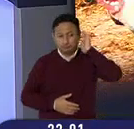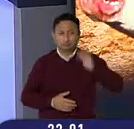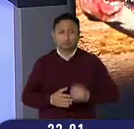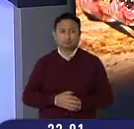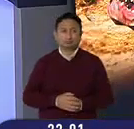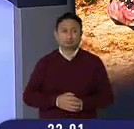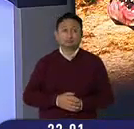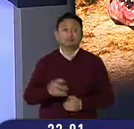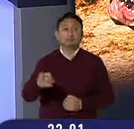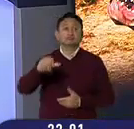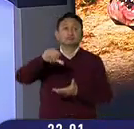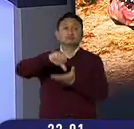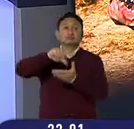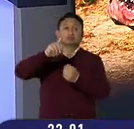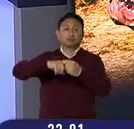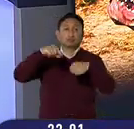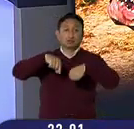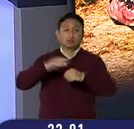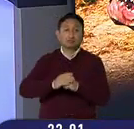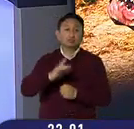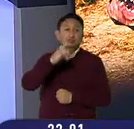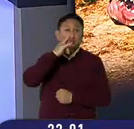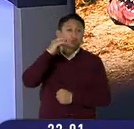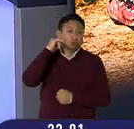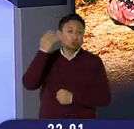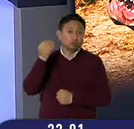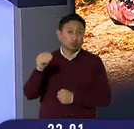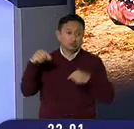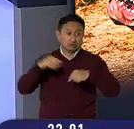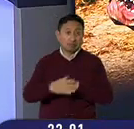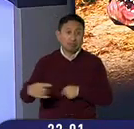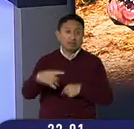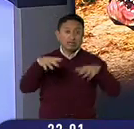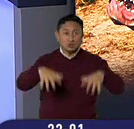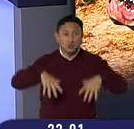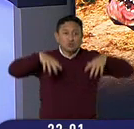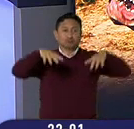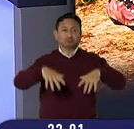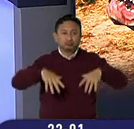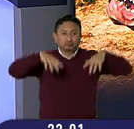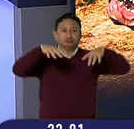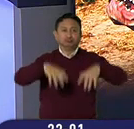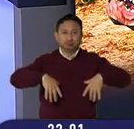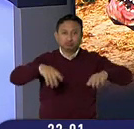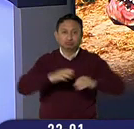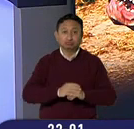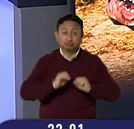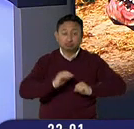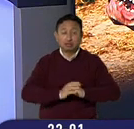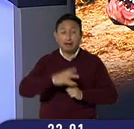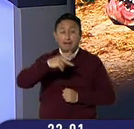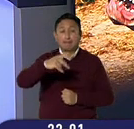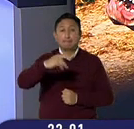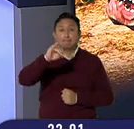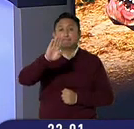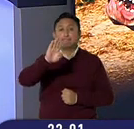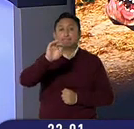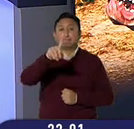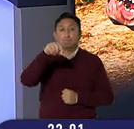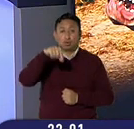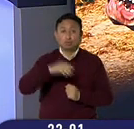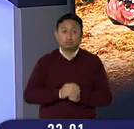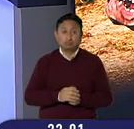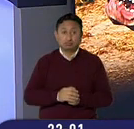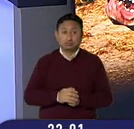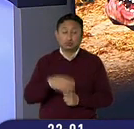Ahora les contamos que en el centro de Quito varios niños y una joven fueron atacados por un perro supuestamente de raza pitbull. Quien